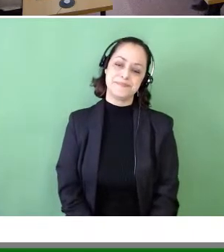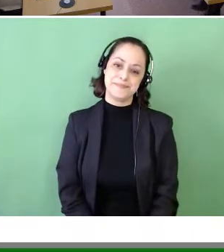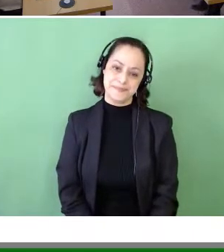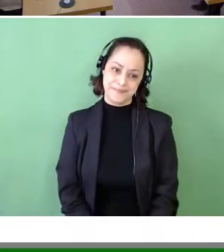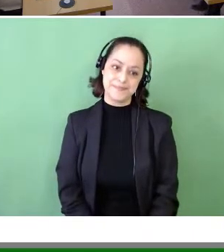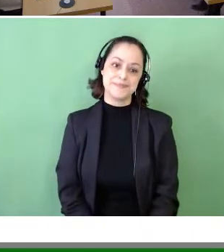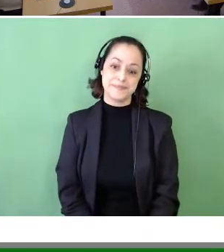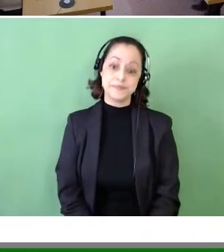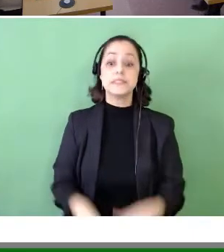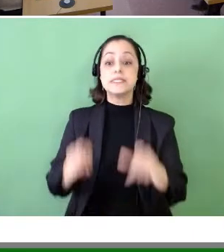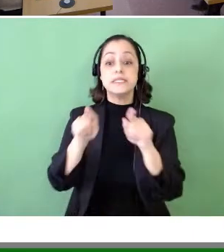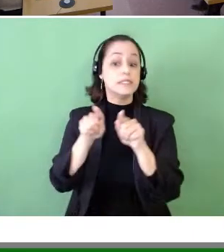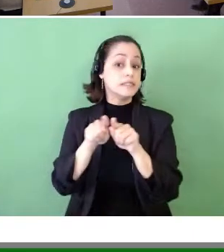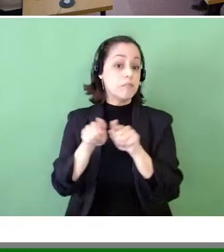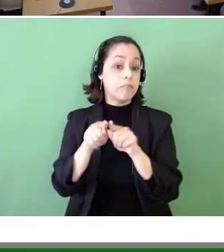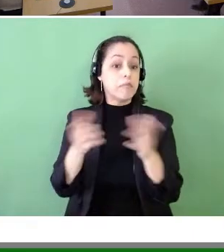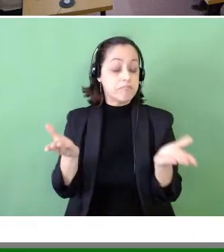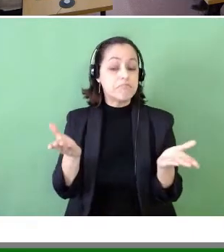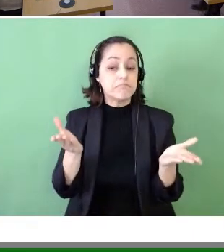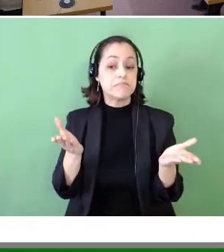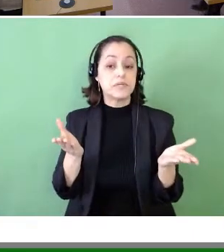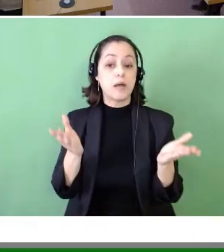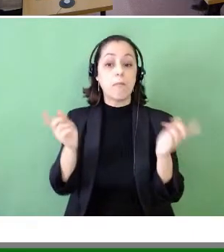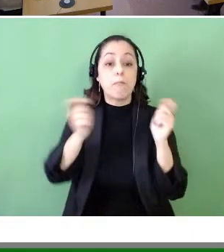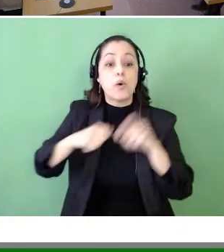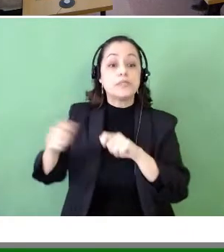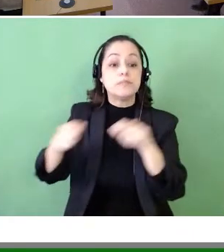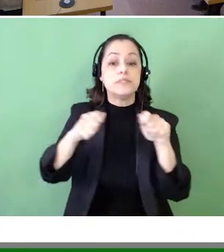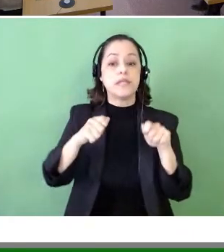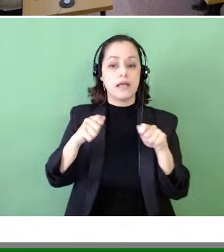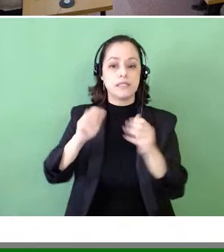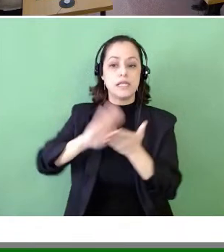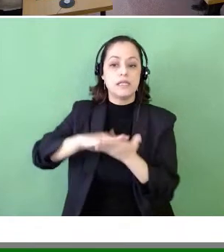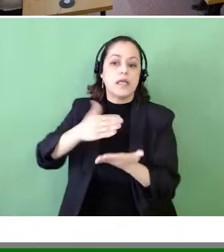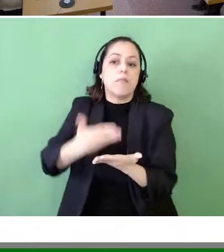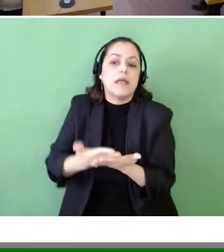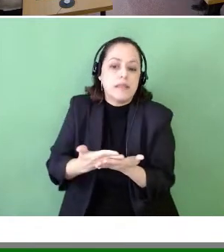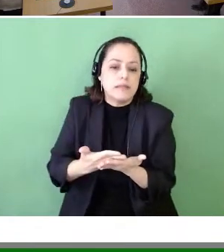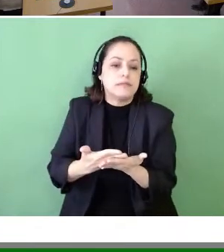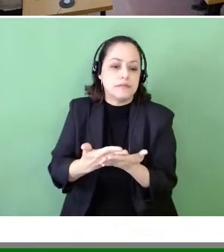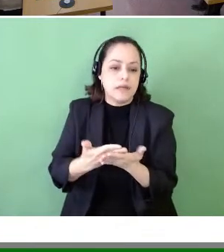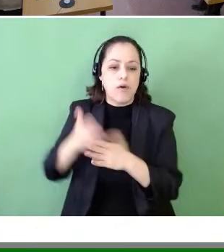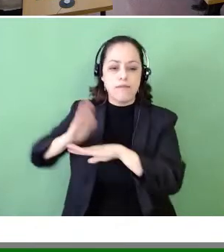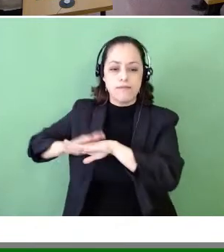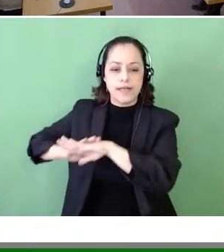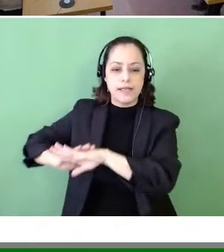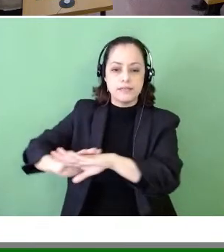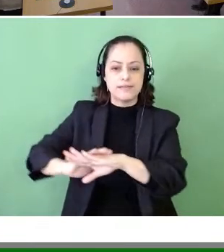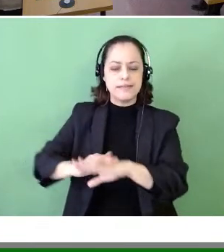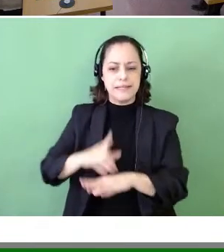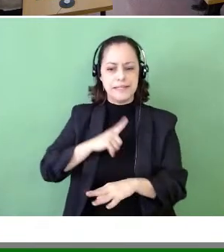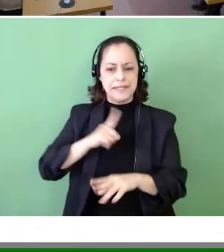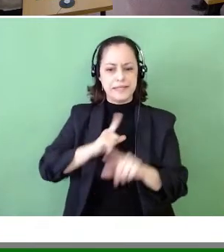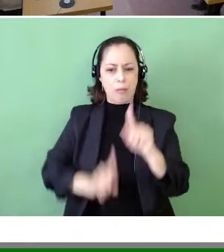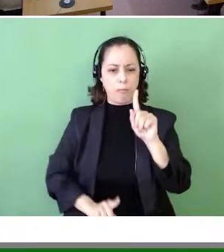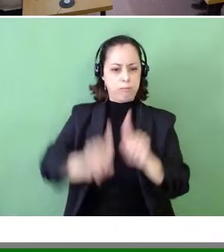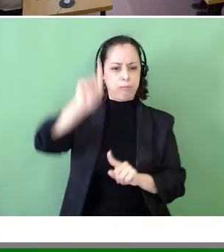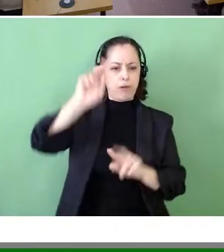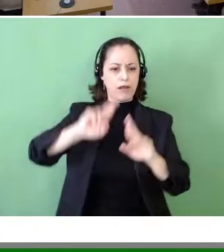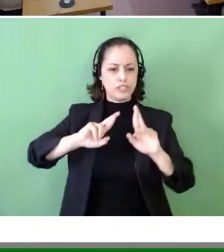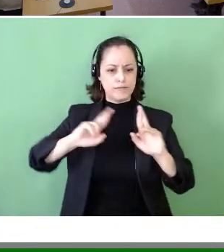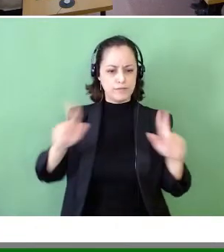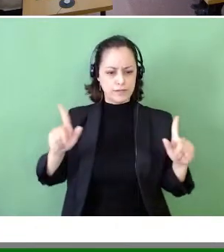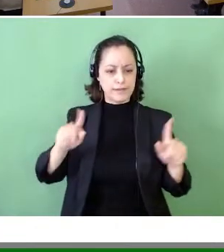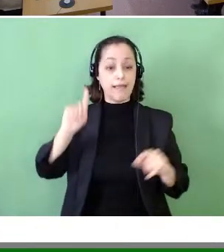Acerca también de posibilidades de interpretación, tuvimos ahí una discrepancia muy grande de interpretación